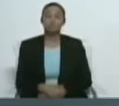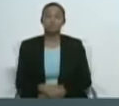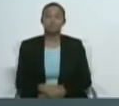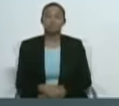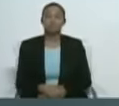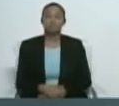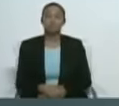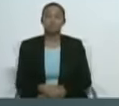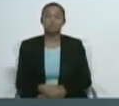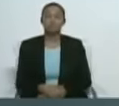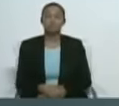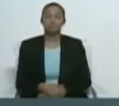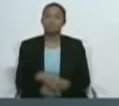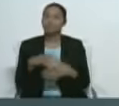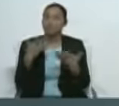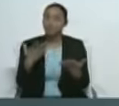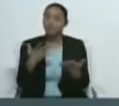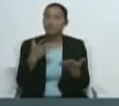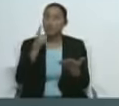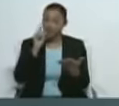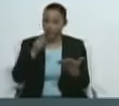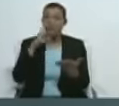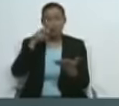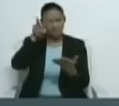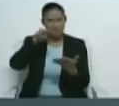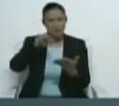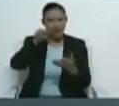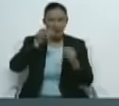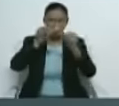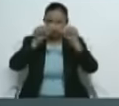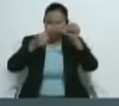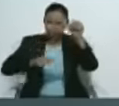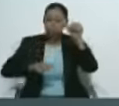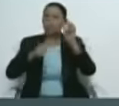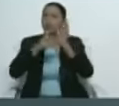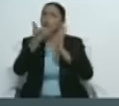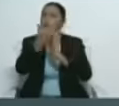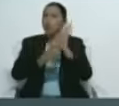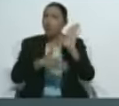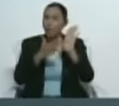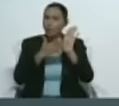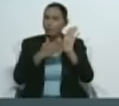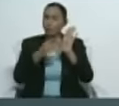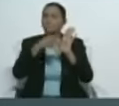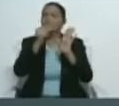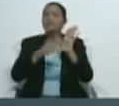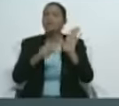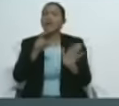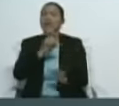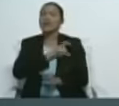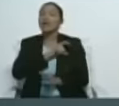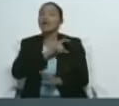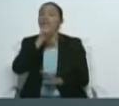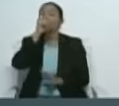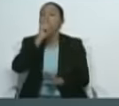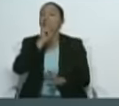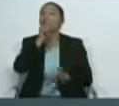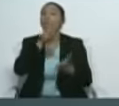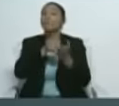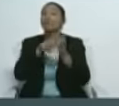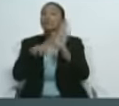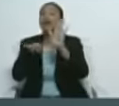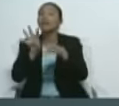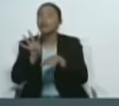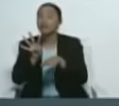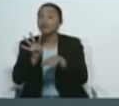salida veamos ese documento veamos lo que ocurrió luego de su firma en enero del 2014 una